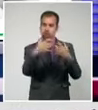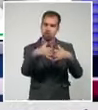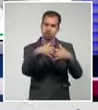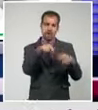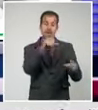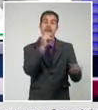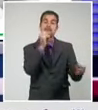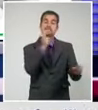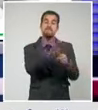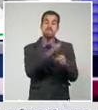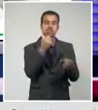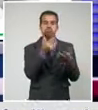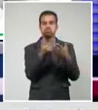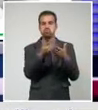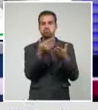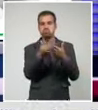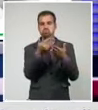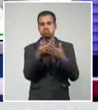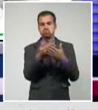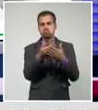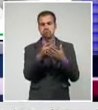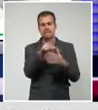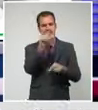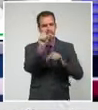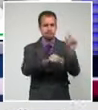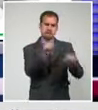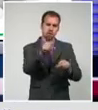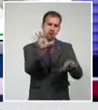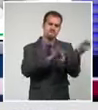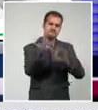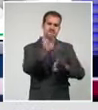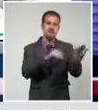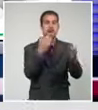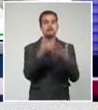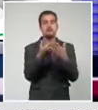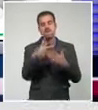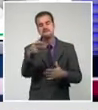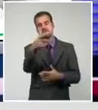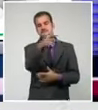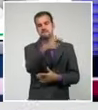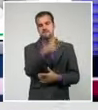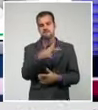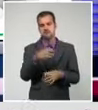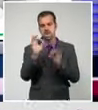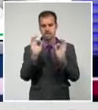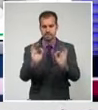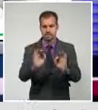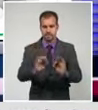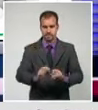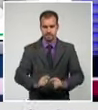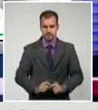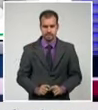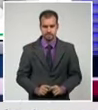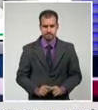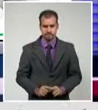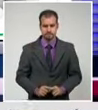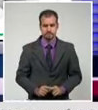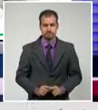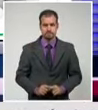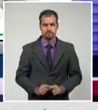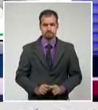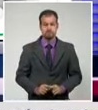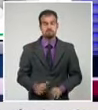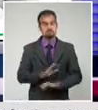la vacunación con voluntarios evaluados por autoridades sanitarias de nuestro país. Y también es noticia